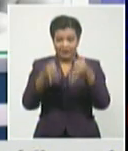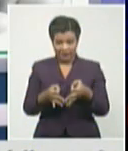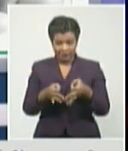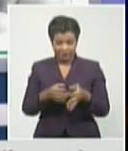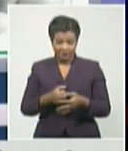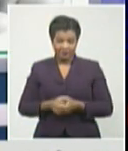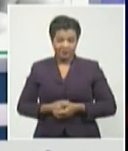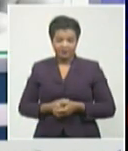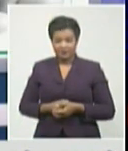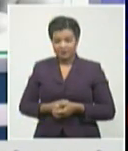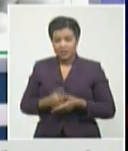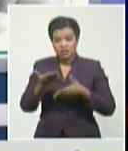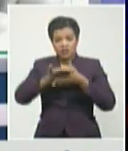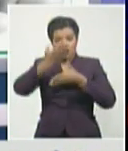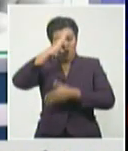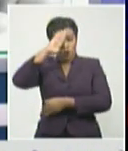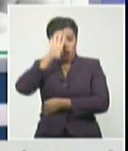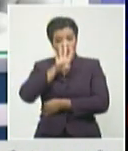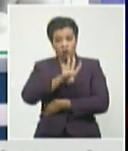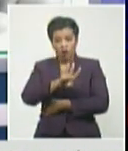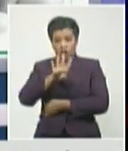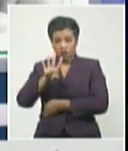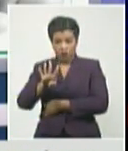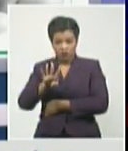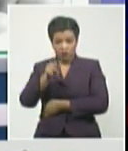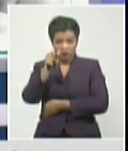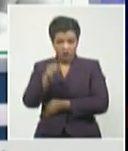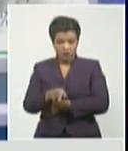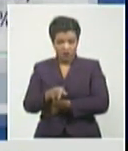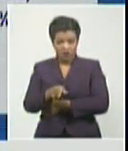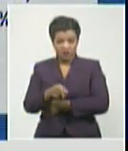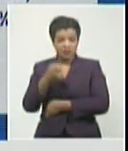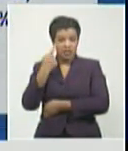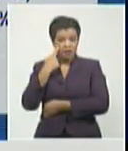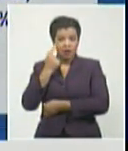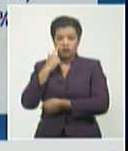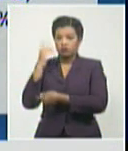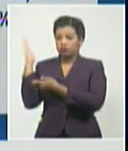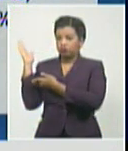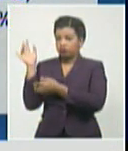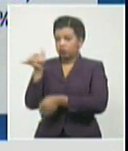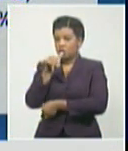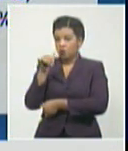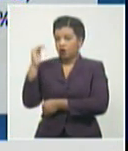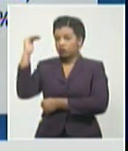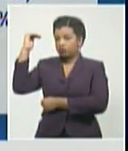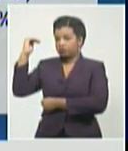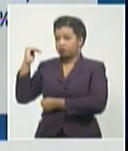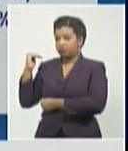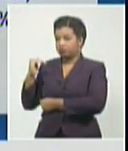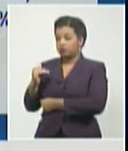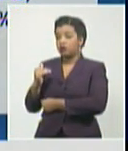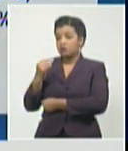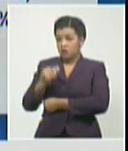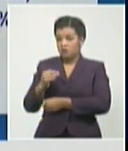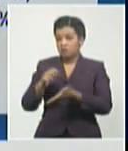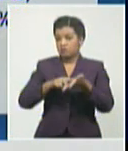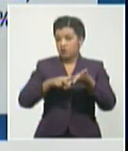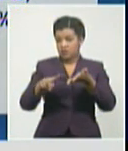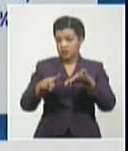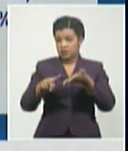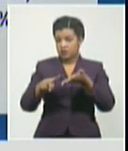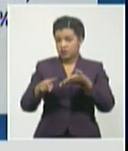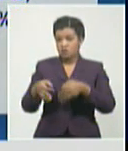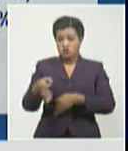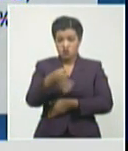santiago de cuba- 44 veíamos también en la estadística a través del mapa gráfico que nos mostraba el doctor que el municipio de santiago